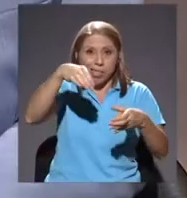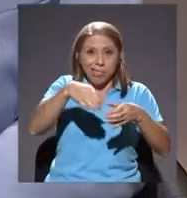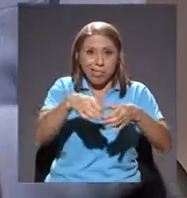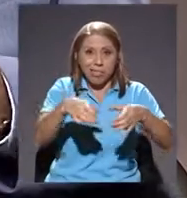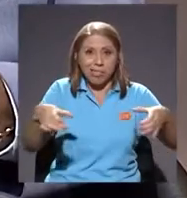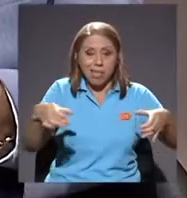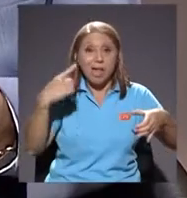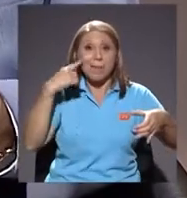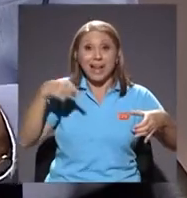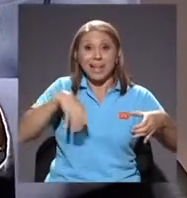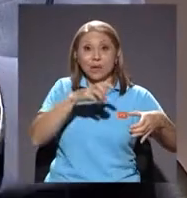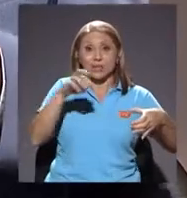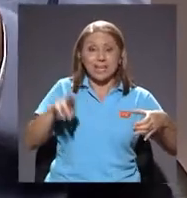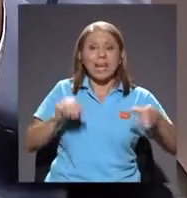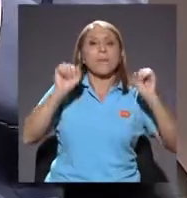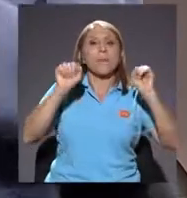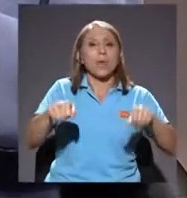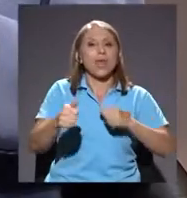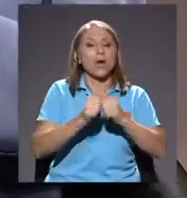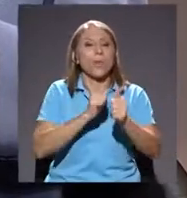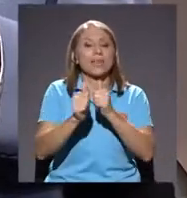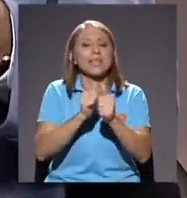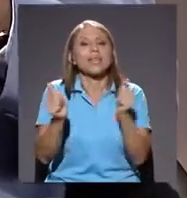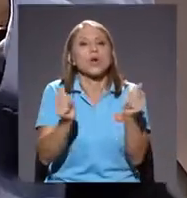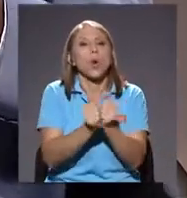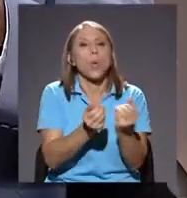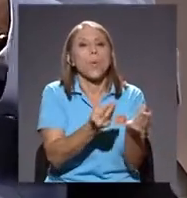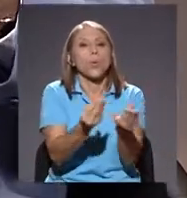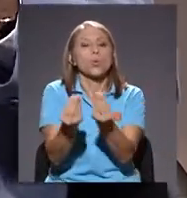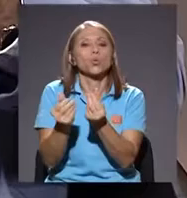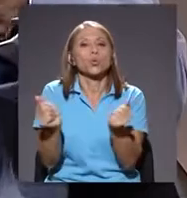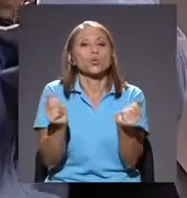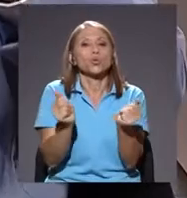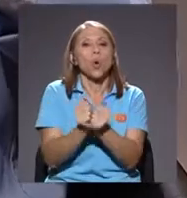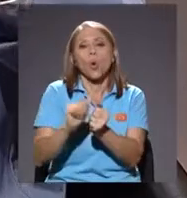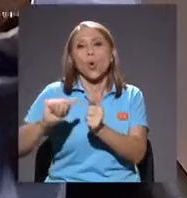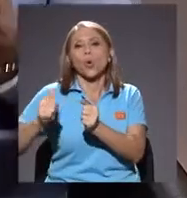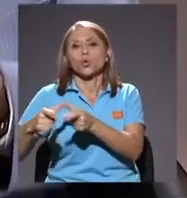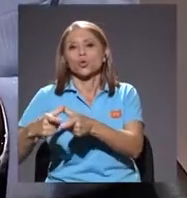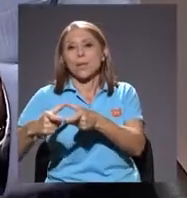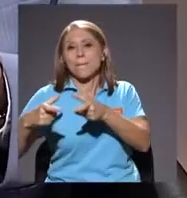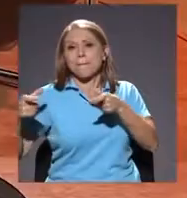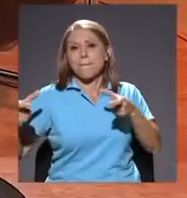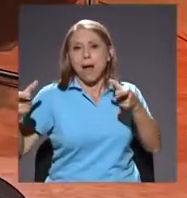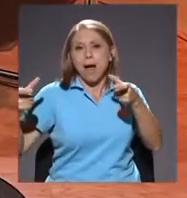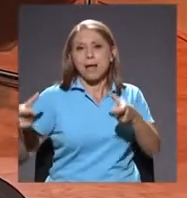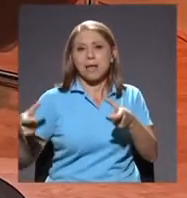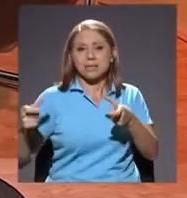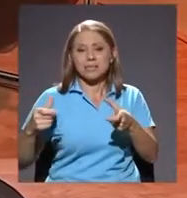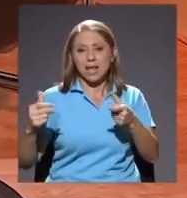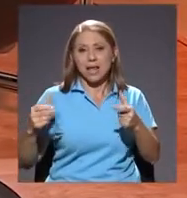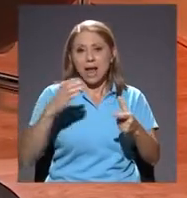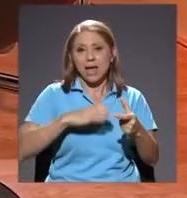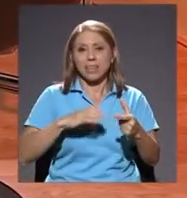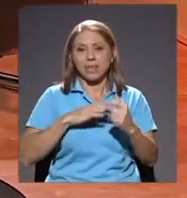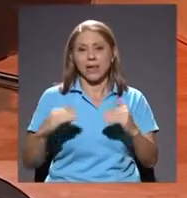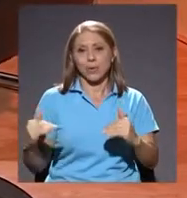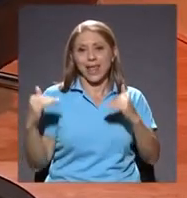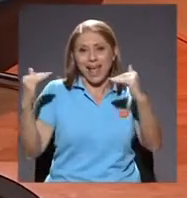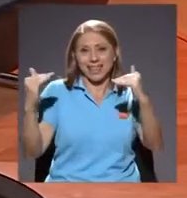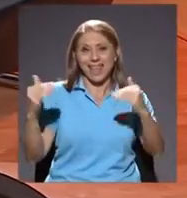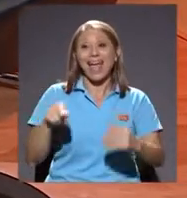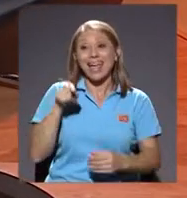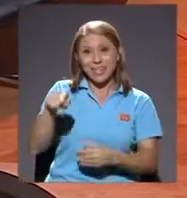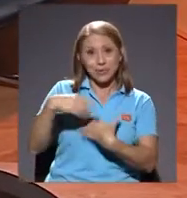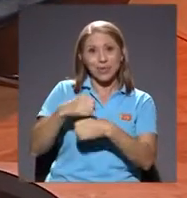mercado local con productos con empaques de alta categoría y eso es lo que hacemos lo que hacemos